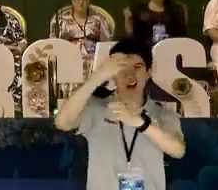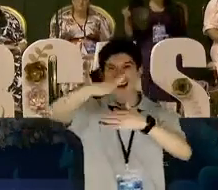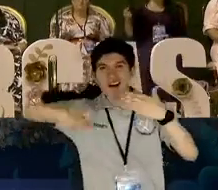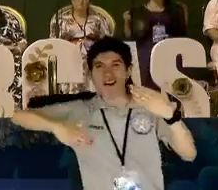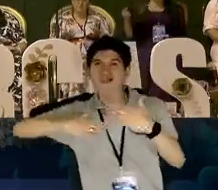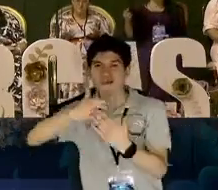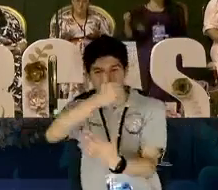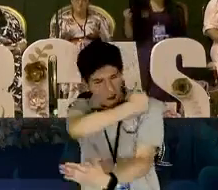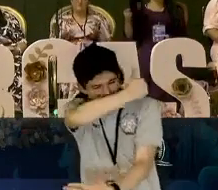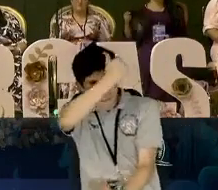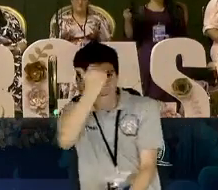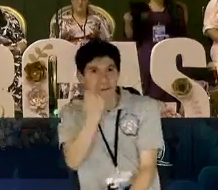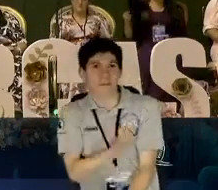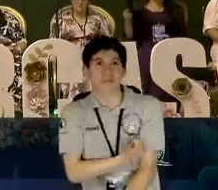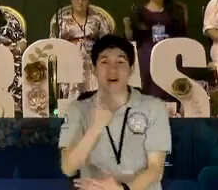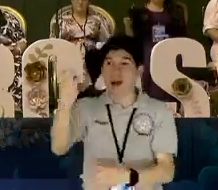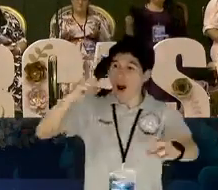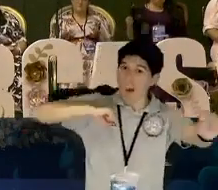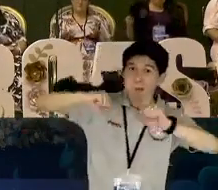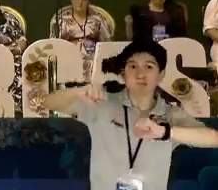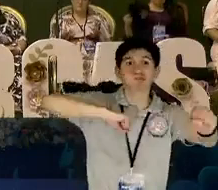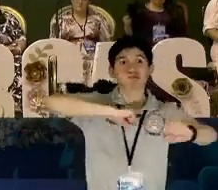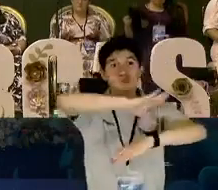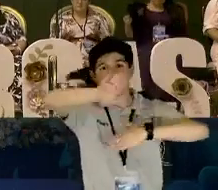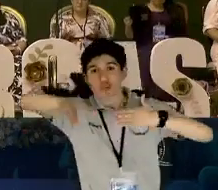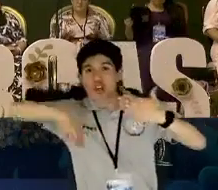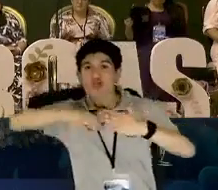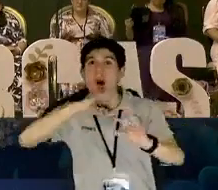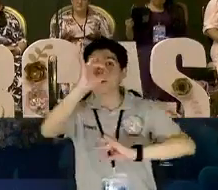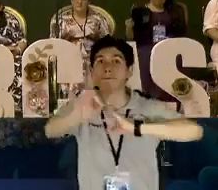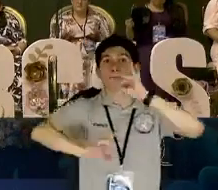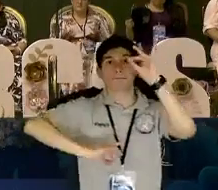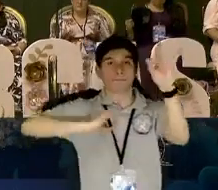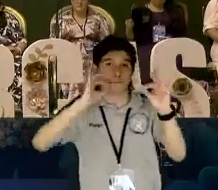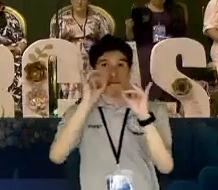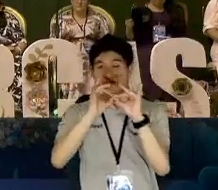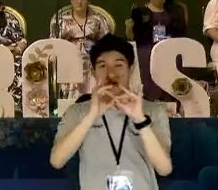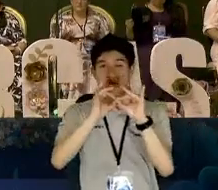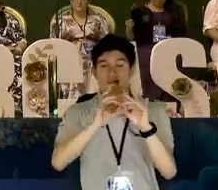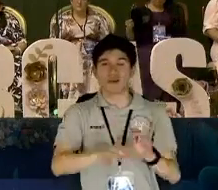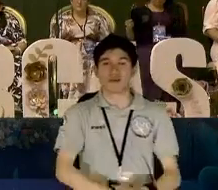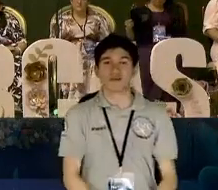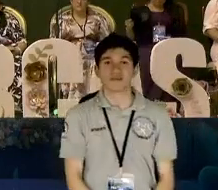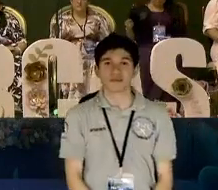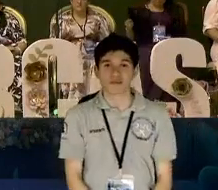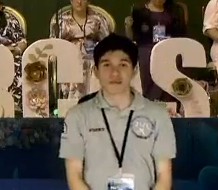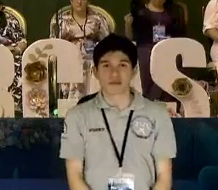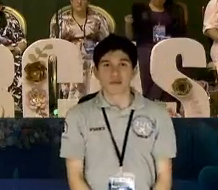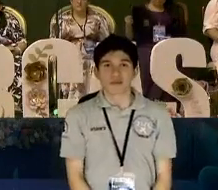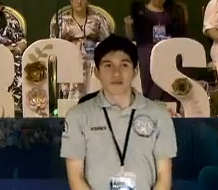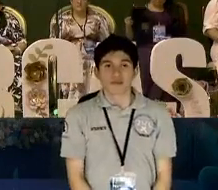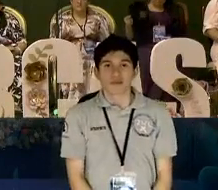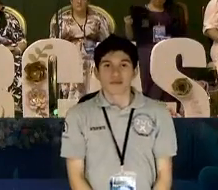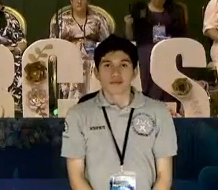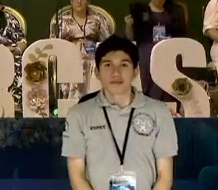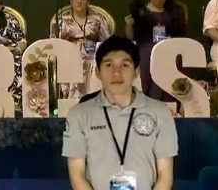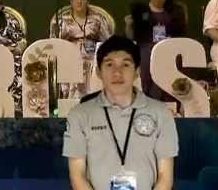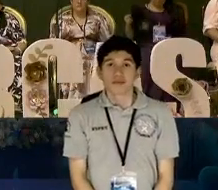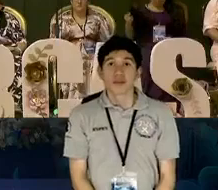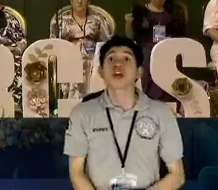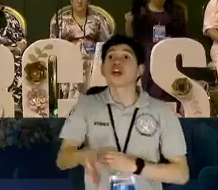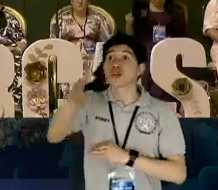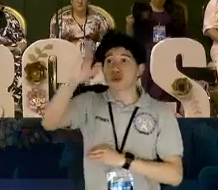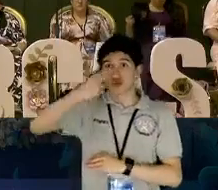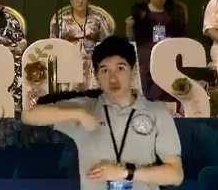la autoridad, Él hace todas las cosas perfectas. Y si hay un principio que Él nos llama a permanecer, es en la